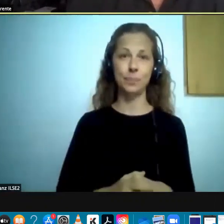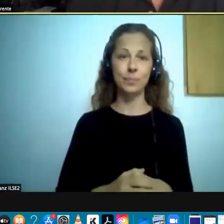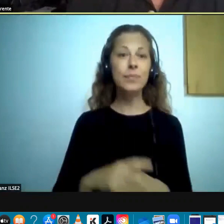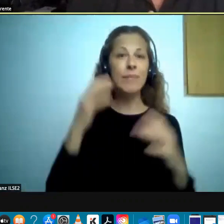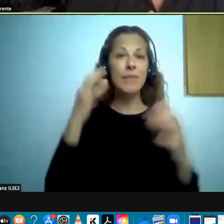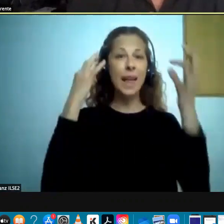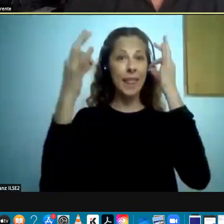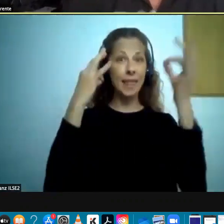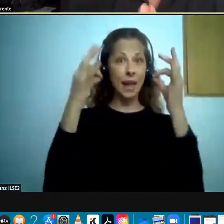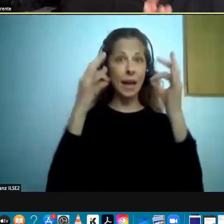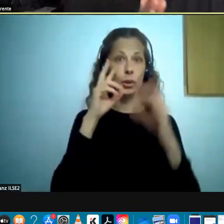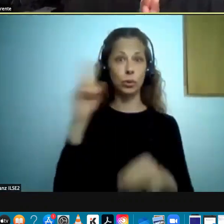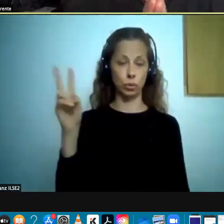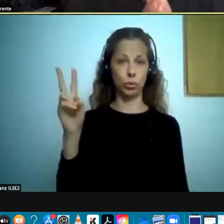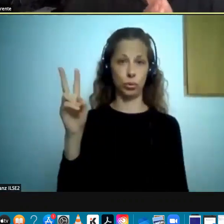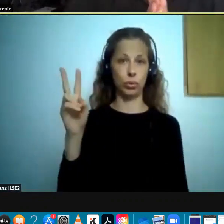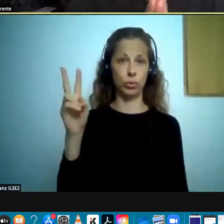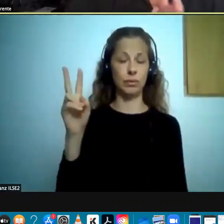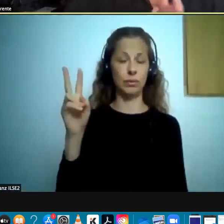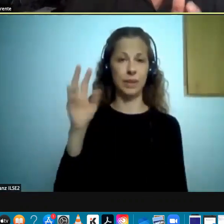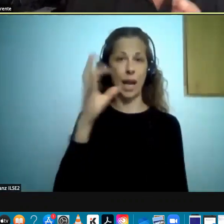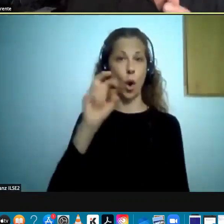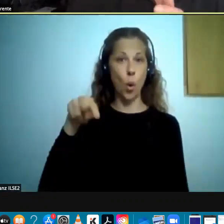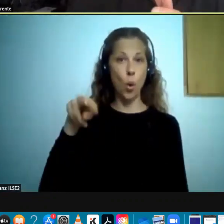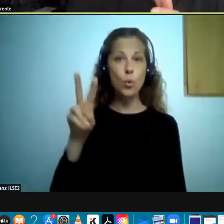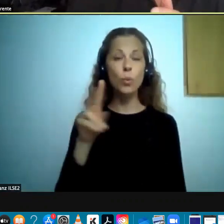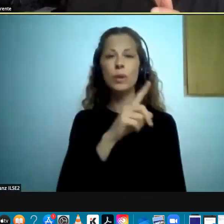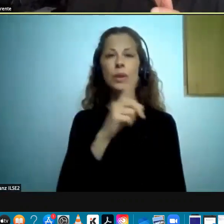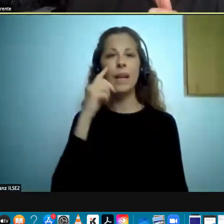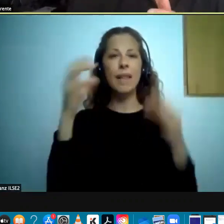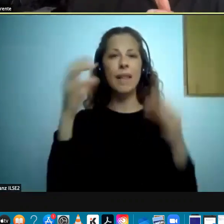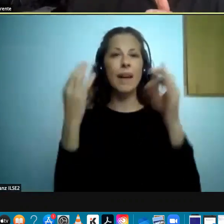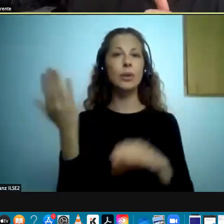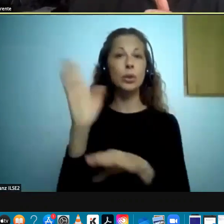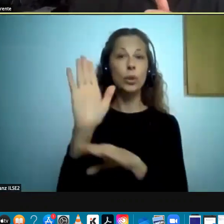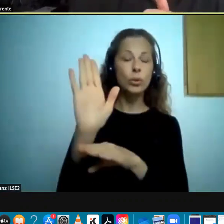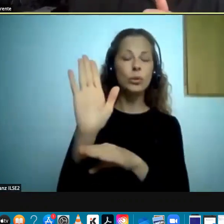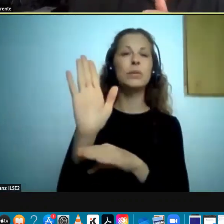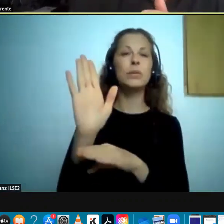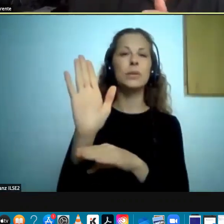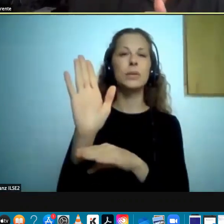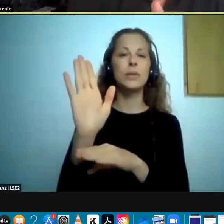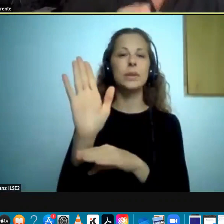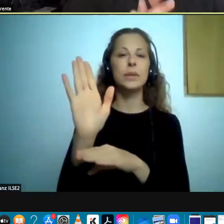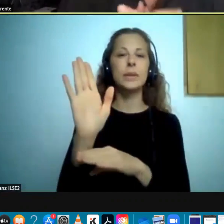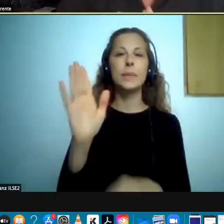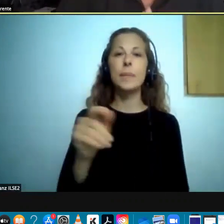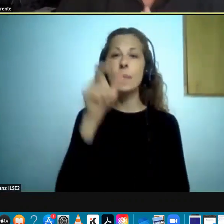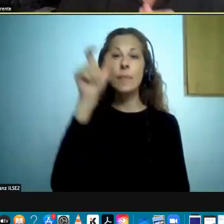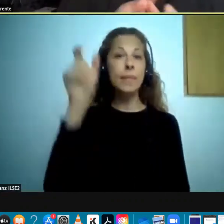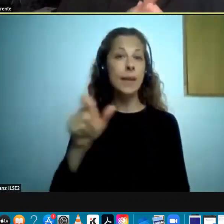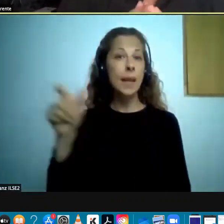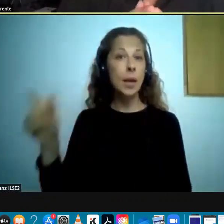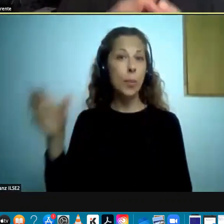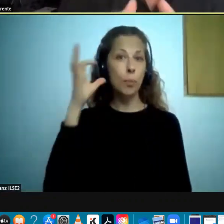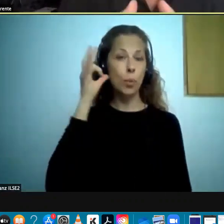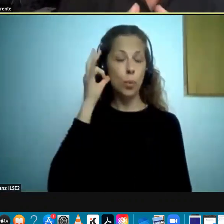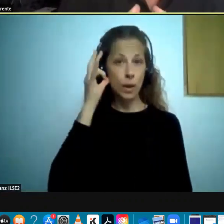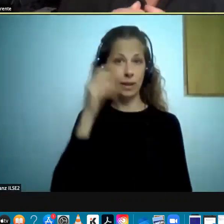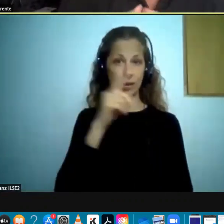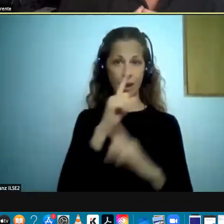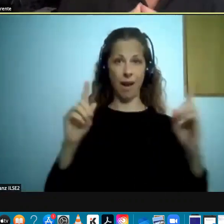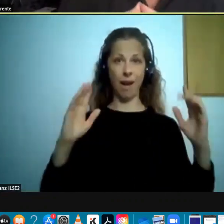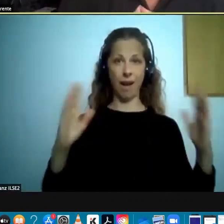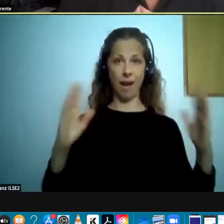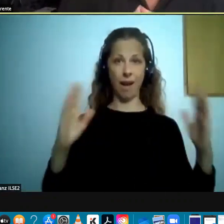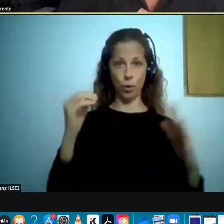de Naciones Unidas en este sentido indican que las mujeres que son asesinadas cada año en el